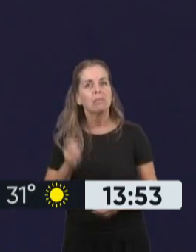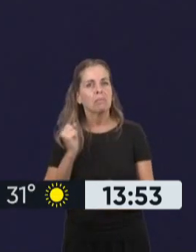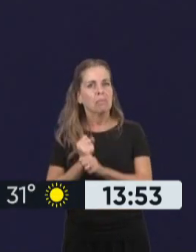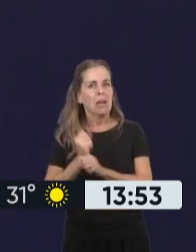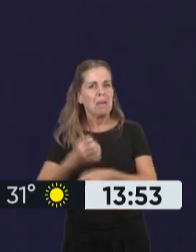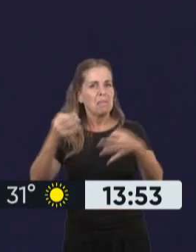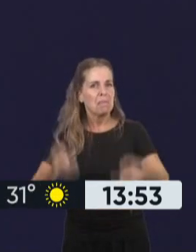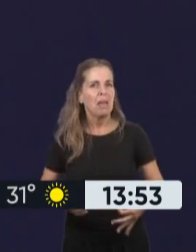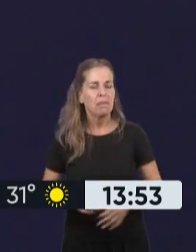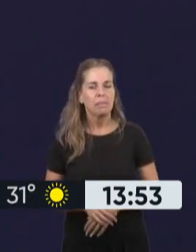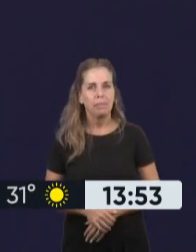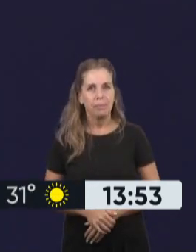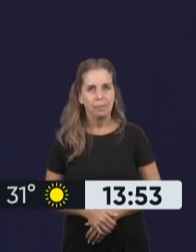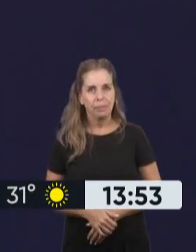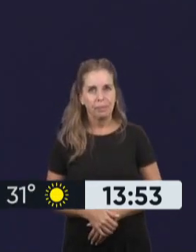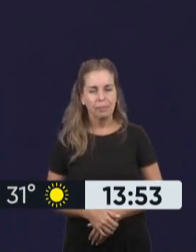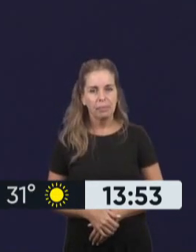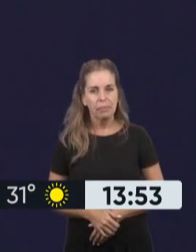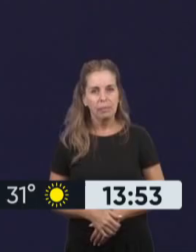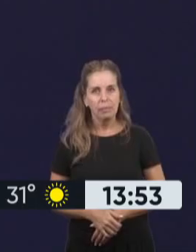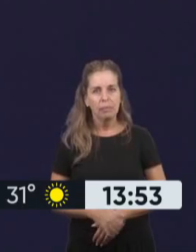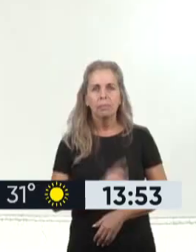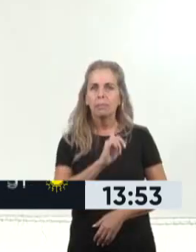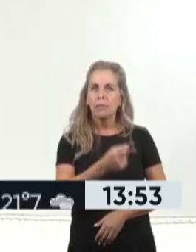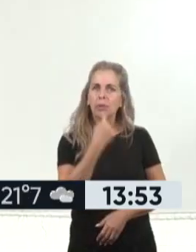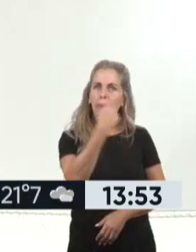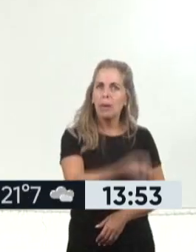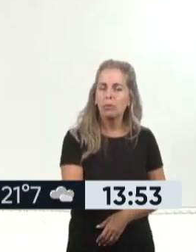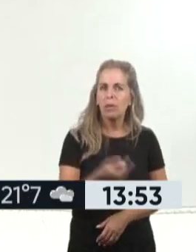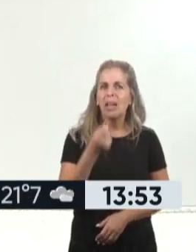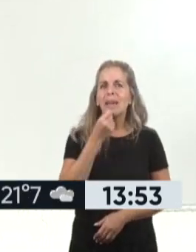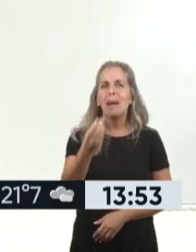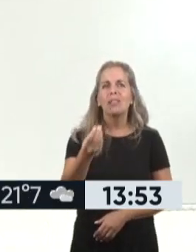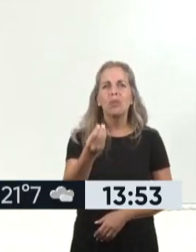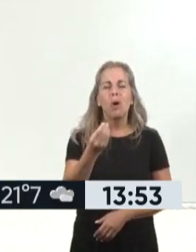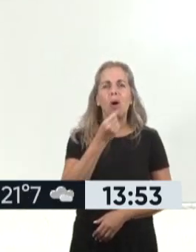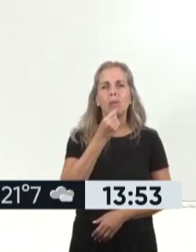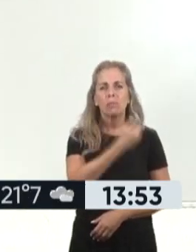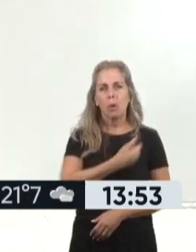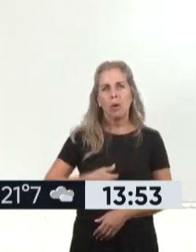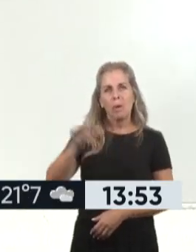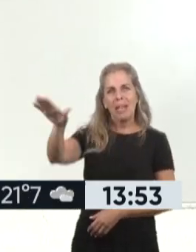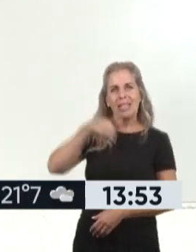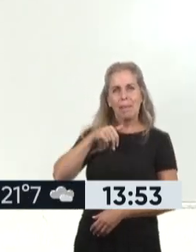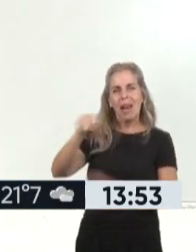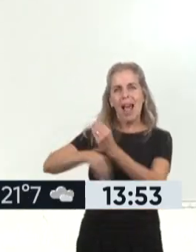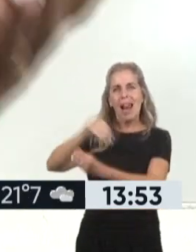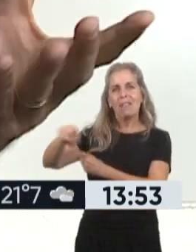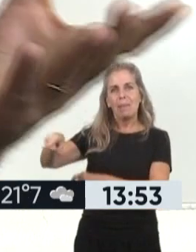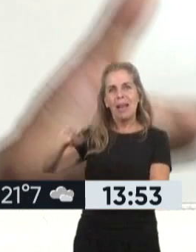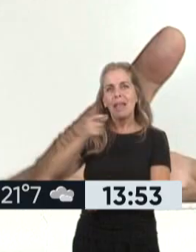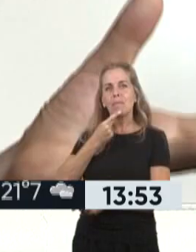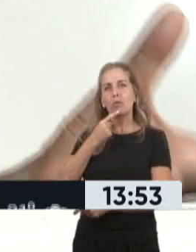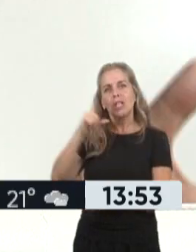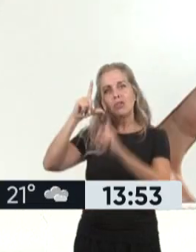ejemplo de excelencia. Entonces te pregunté por la familia, si iban a recibir o tenían pensado recibir a la familia de Pablo Grillo, en